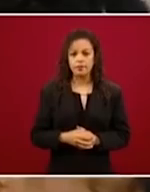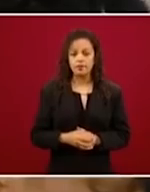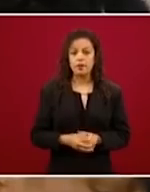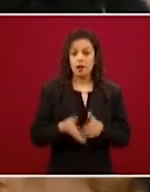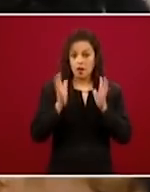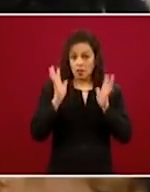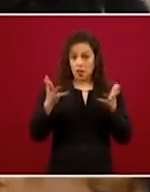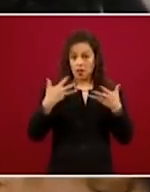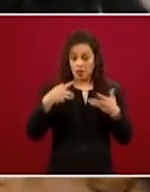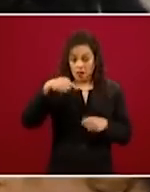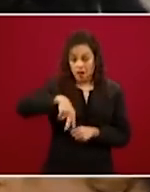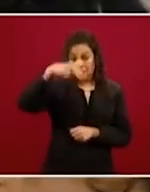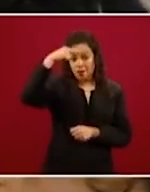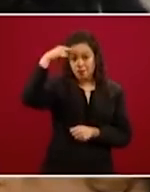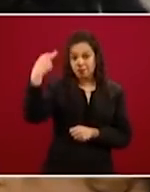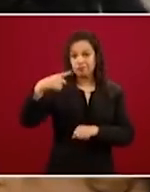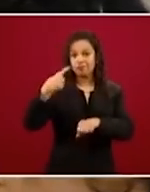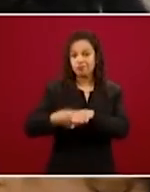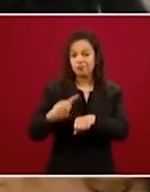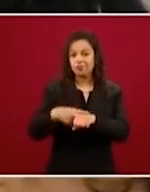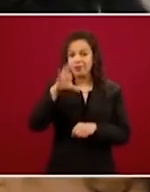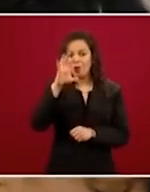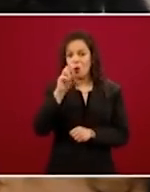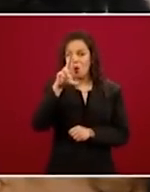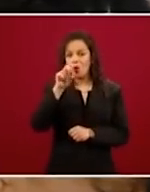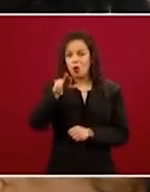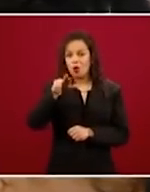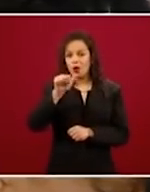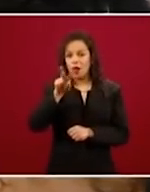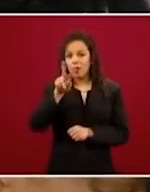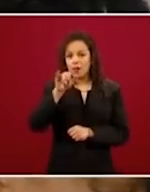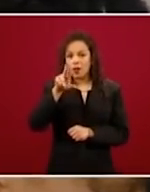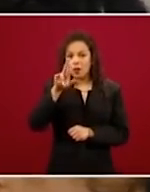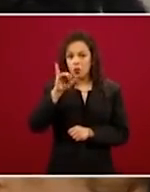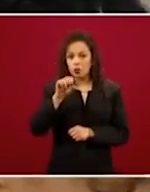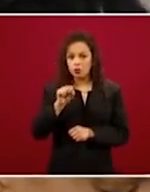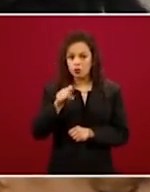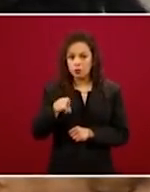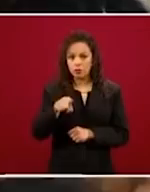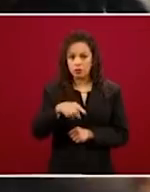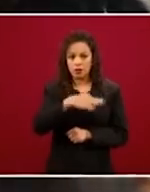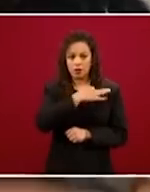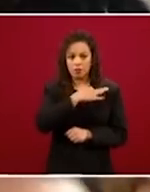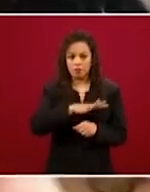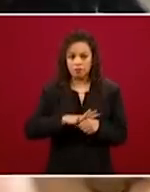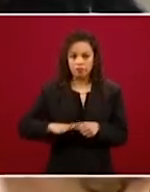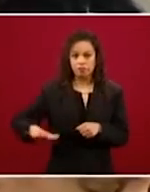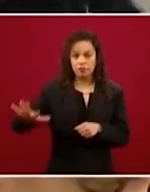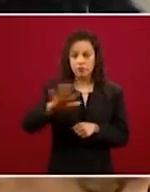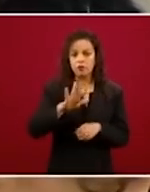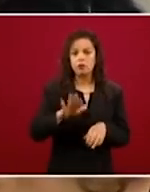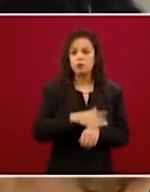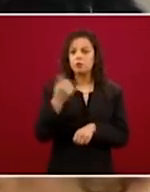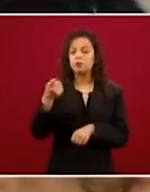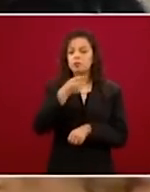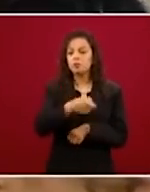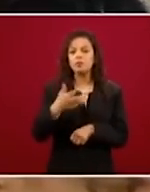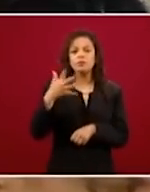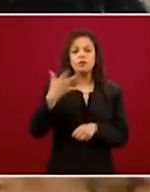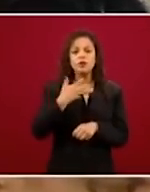a méxico a través de estas muestras que están rastreando porque nos dieron positivo a influenza